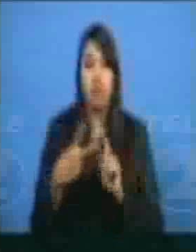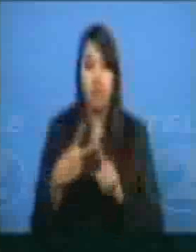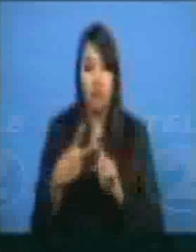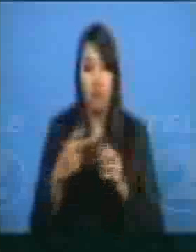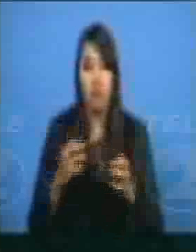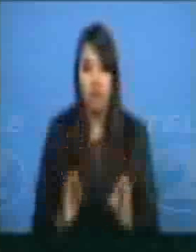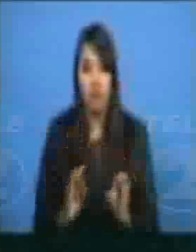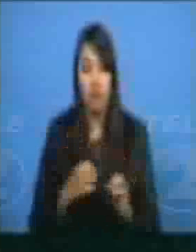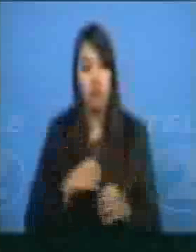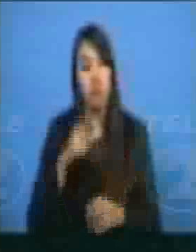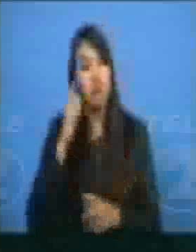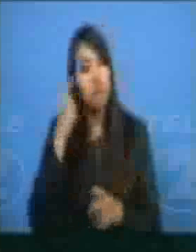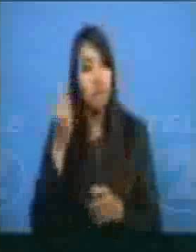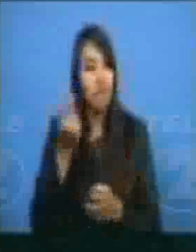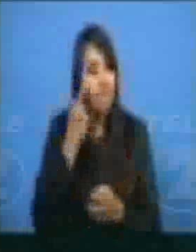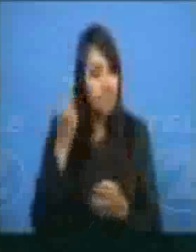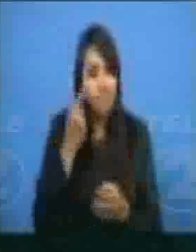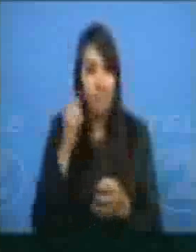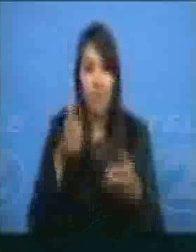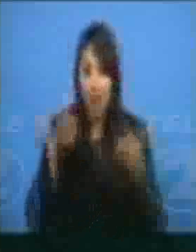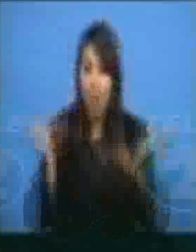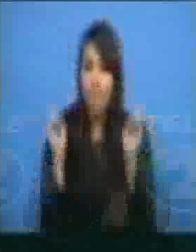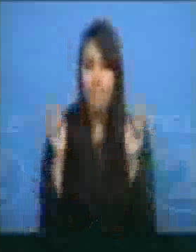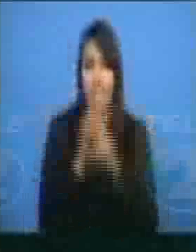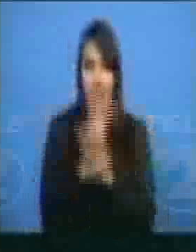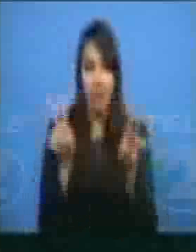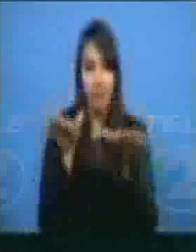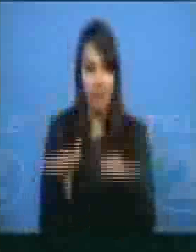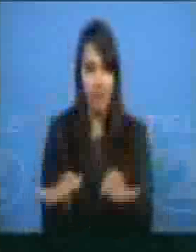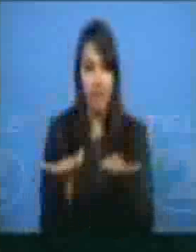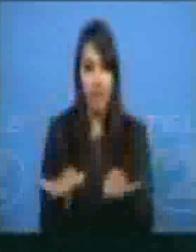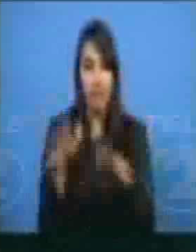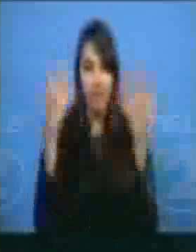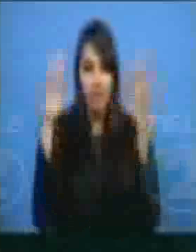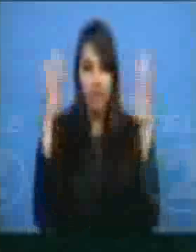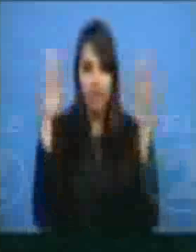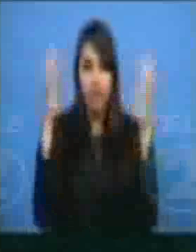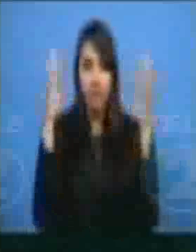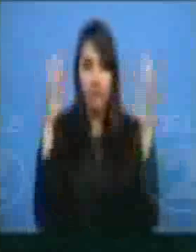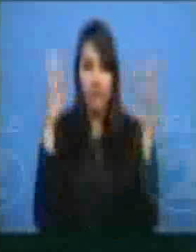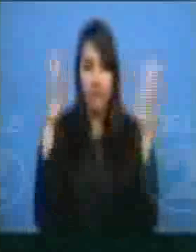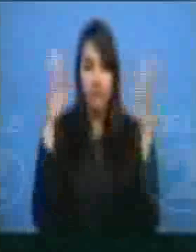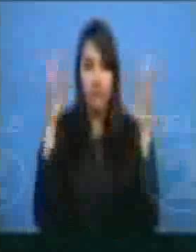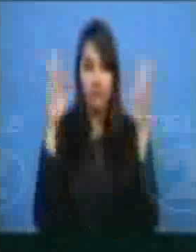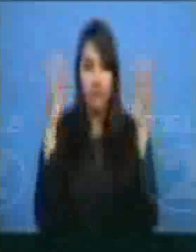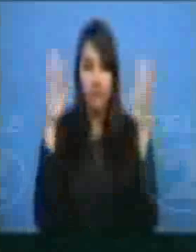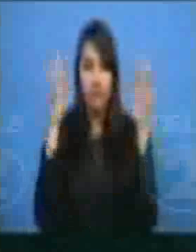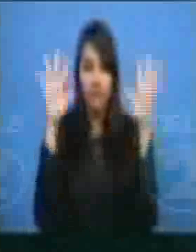etapa hacia la búsqueda de acuerdos de país. Carla Torres para Tele 2.